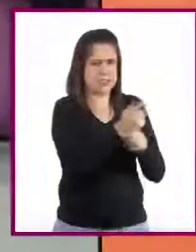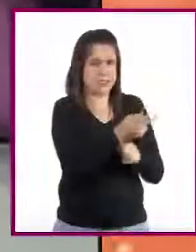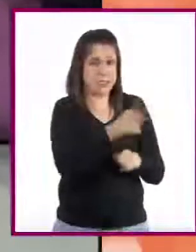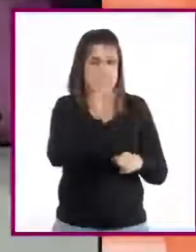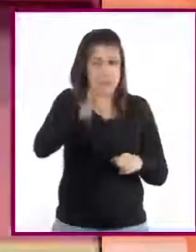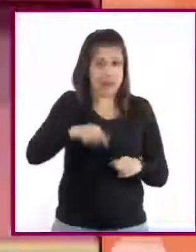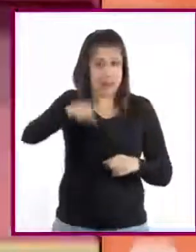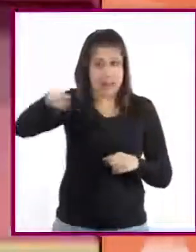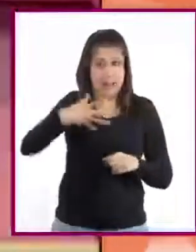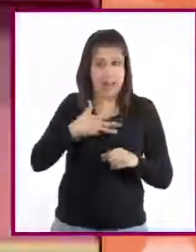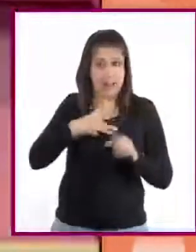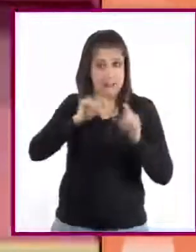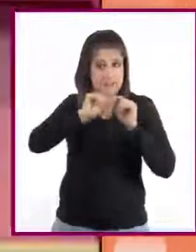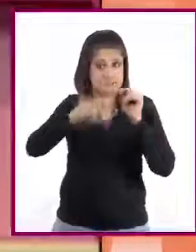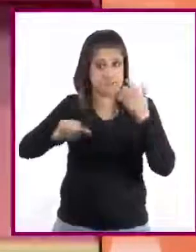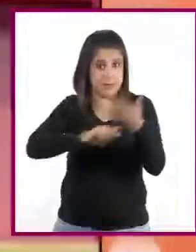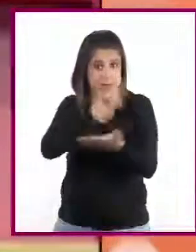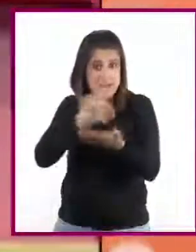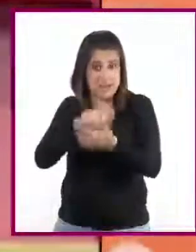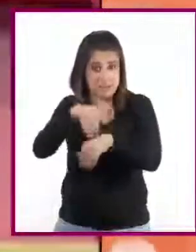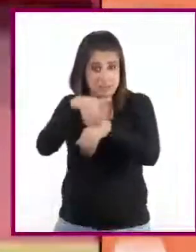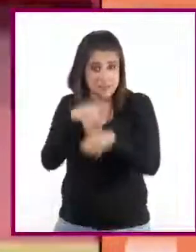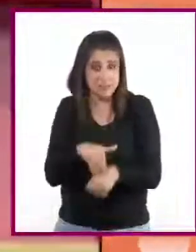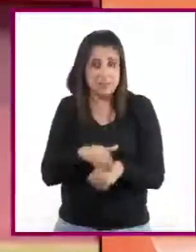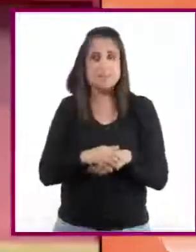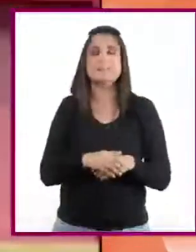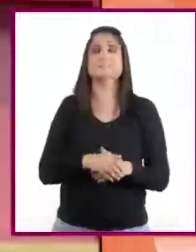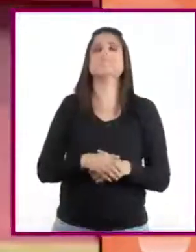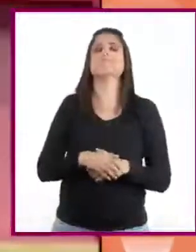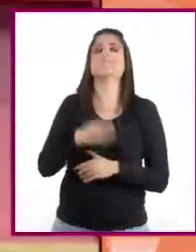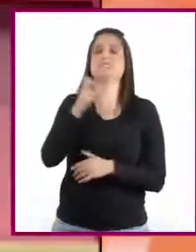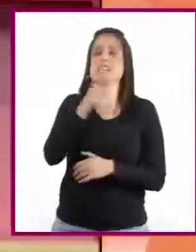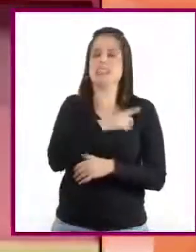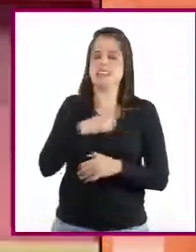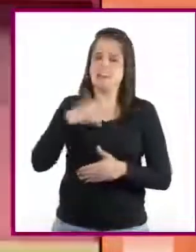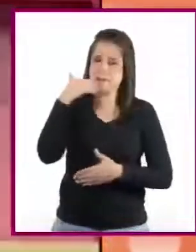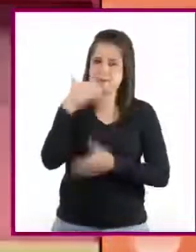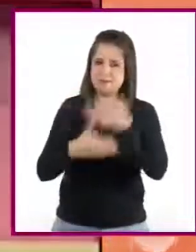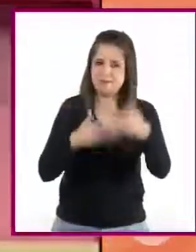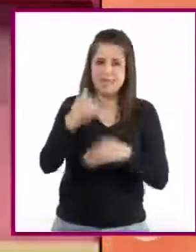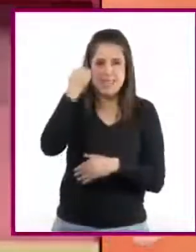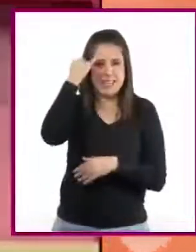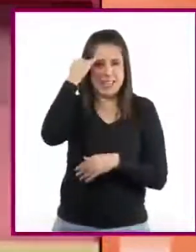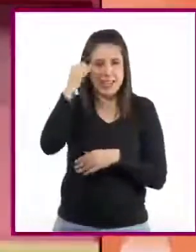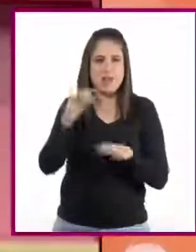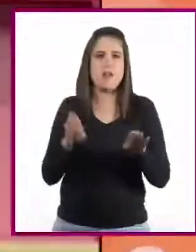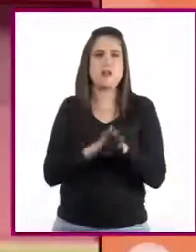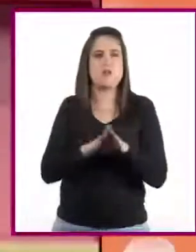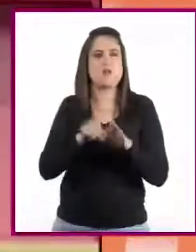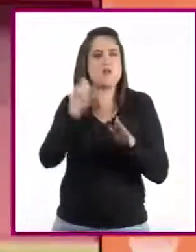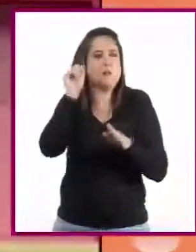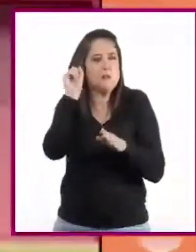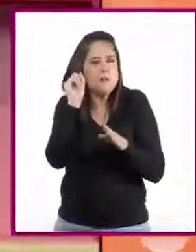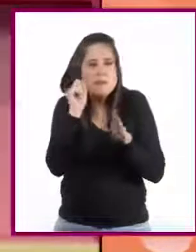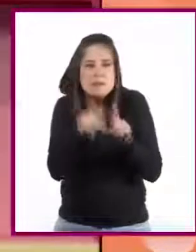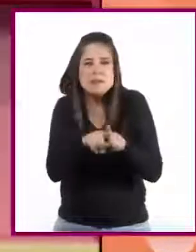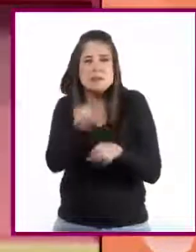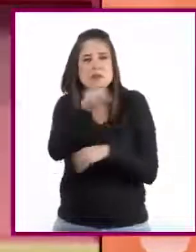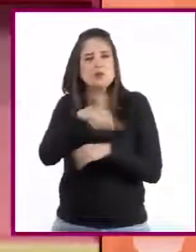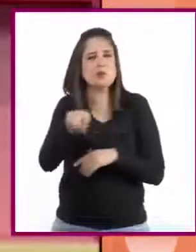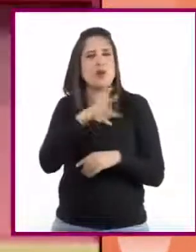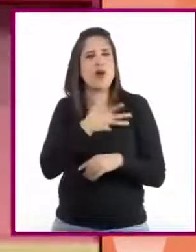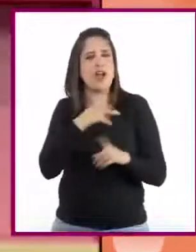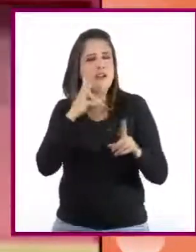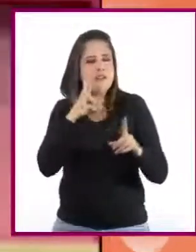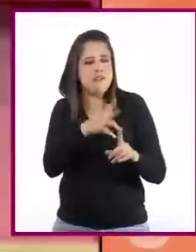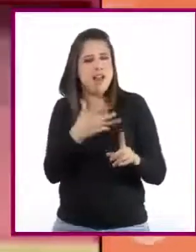realmente? La definición de Estado de Derecho debemos de avanzar a una idea como más sustantiva del mismo, es decir, donde veamos si realmente